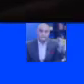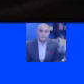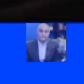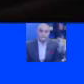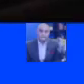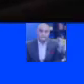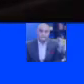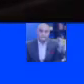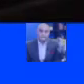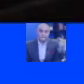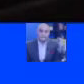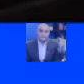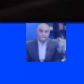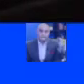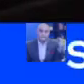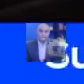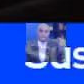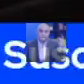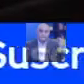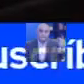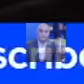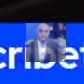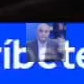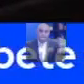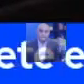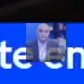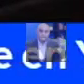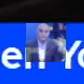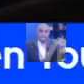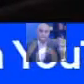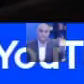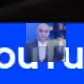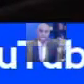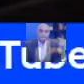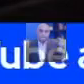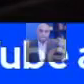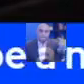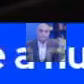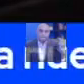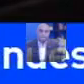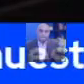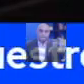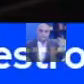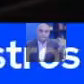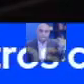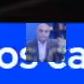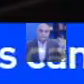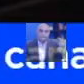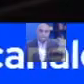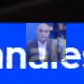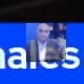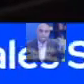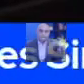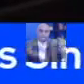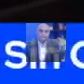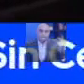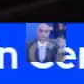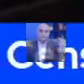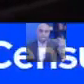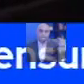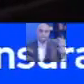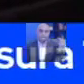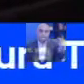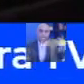los latinoamericanos, no solamente me reconocieron mi liderazgo regional, sino que además les arranqué un acuerdo fundamental